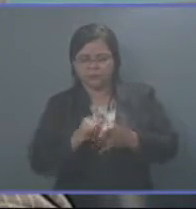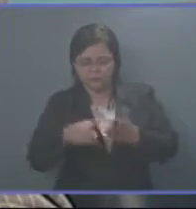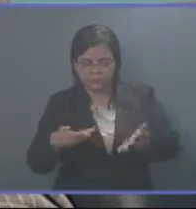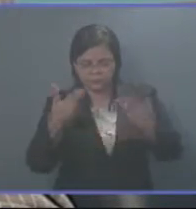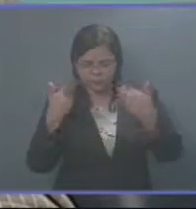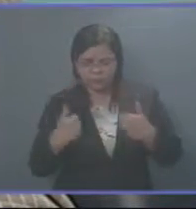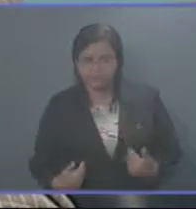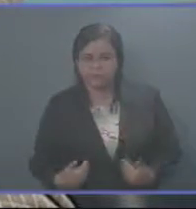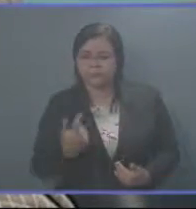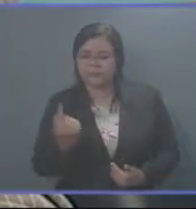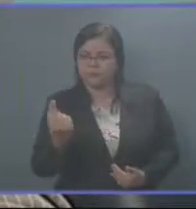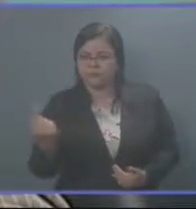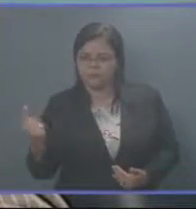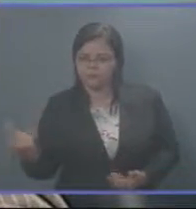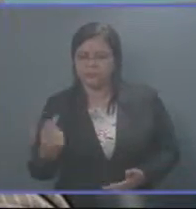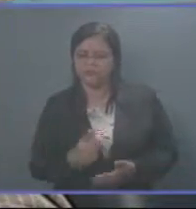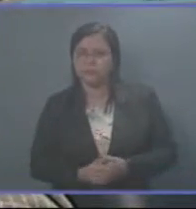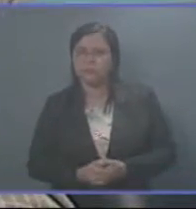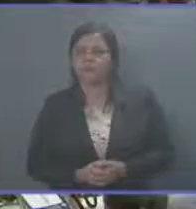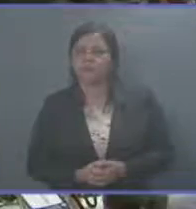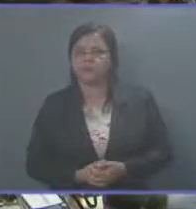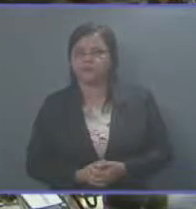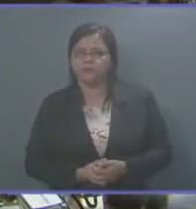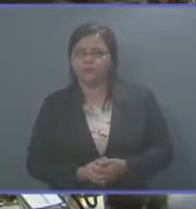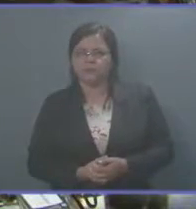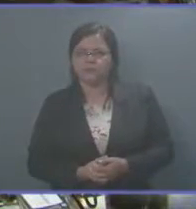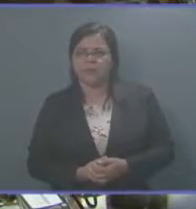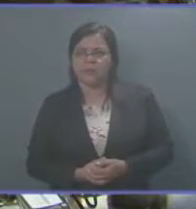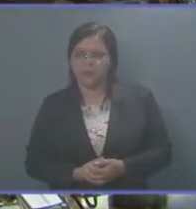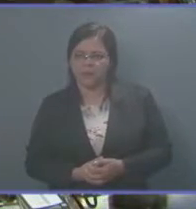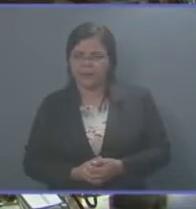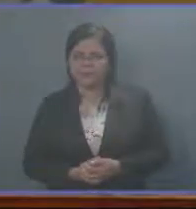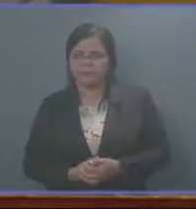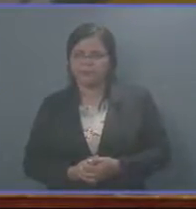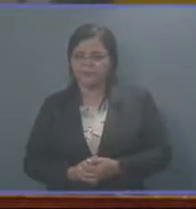estas personas. Gracias, presidente. Tiene la palabra el diputado.